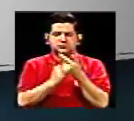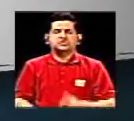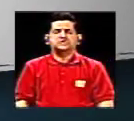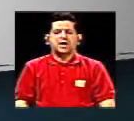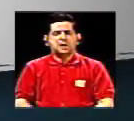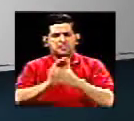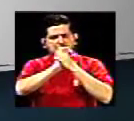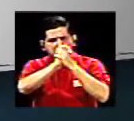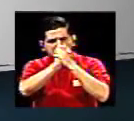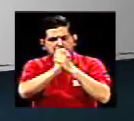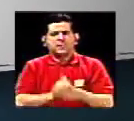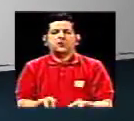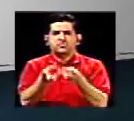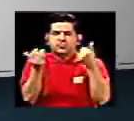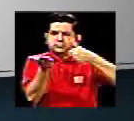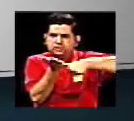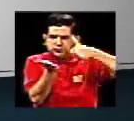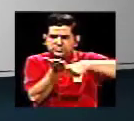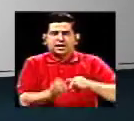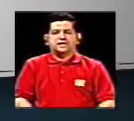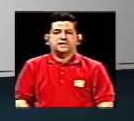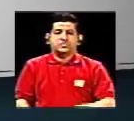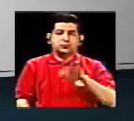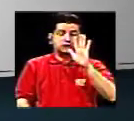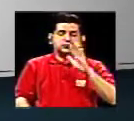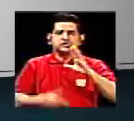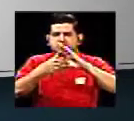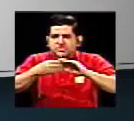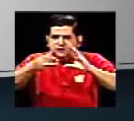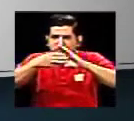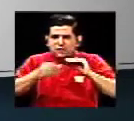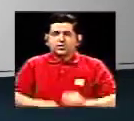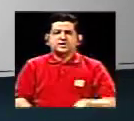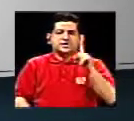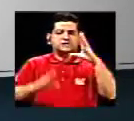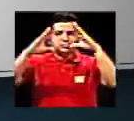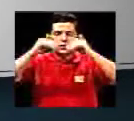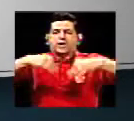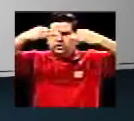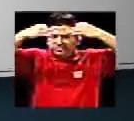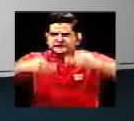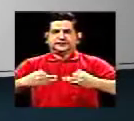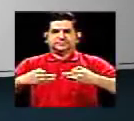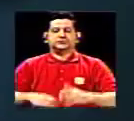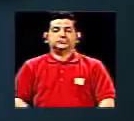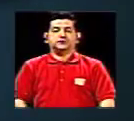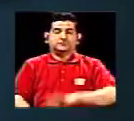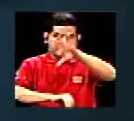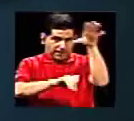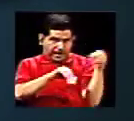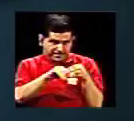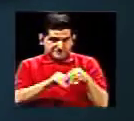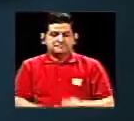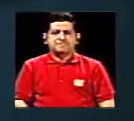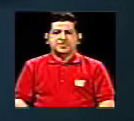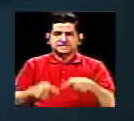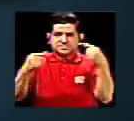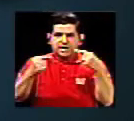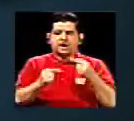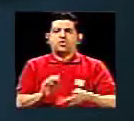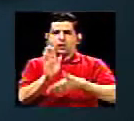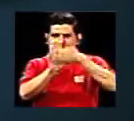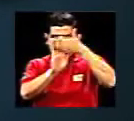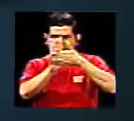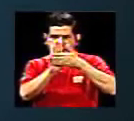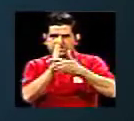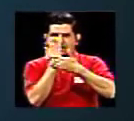los resultados de votaciones. 5 crónicas en una noche decisiva. Y además, en nuestra contraportada, puede